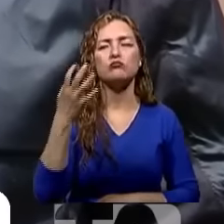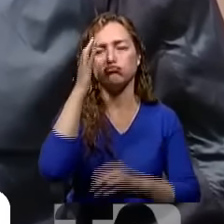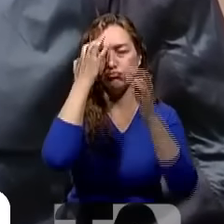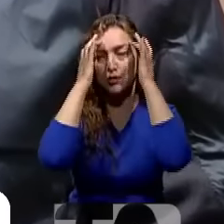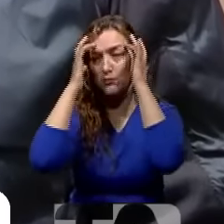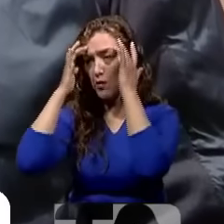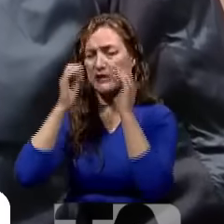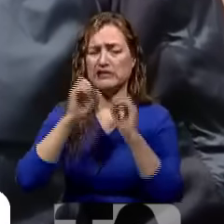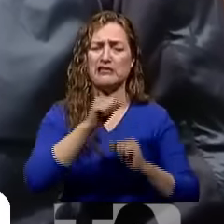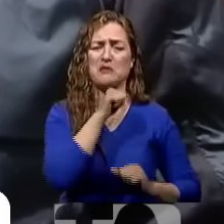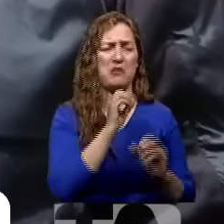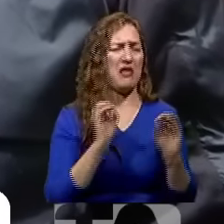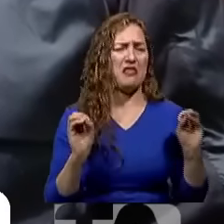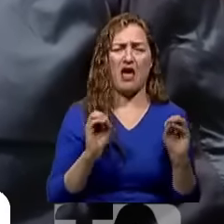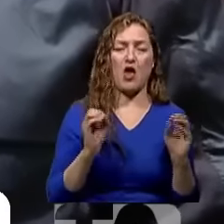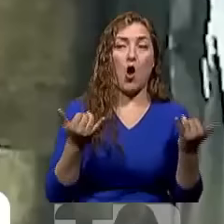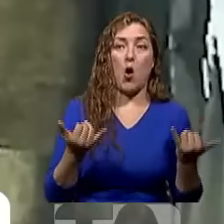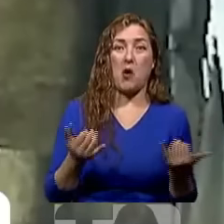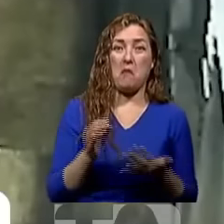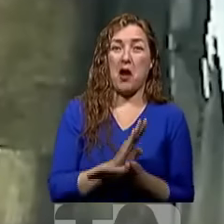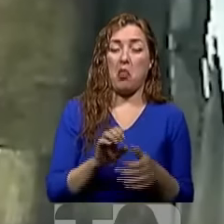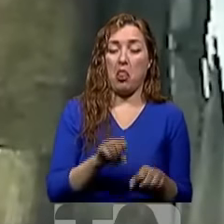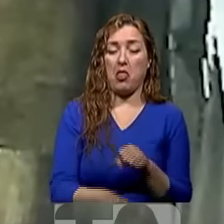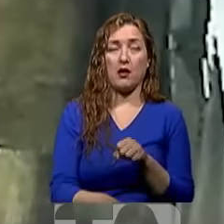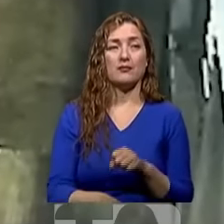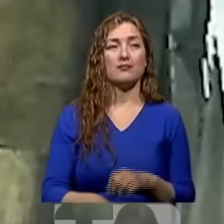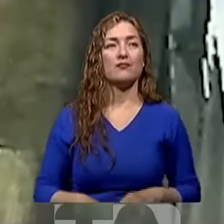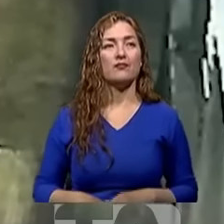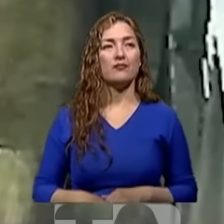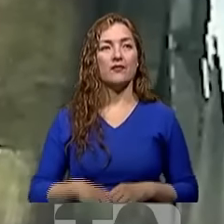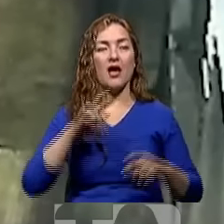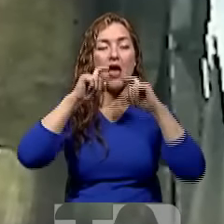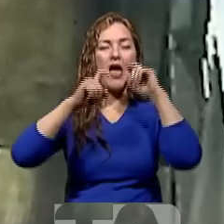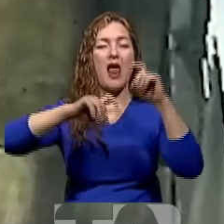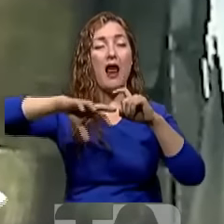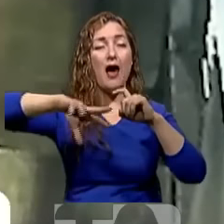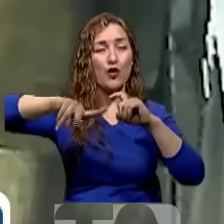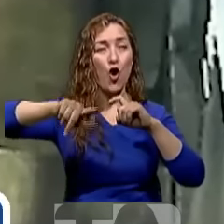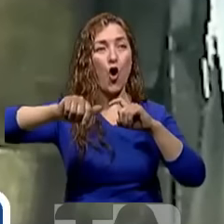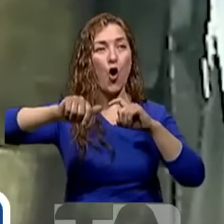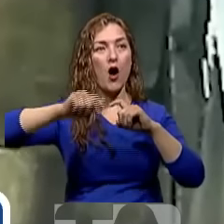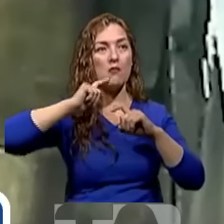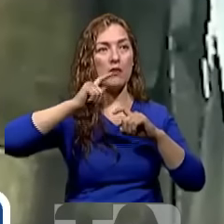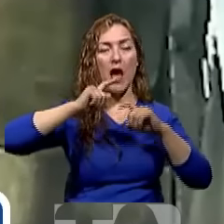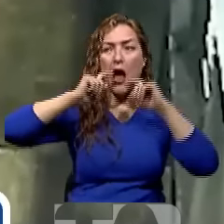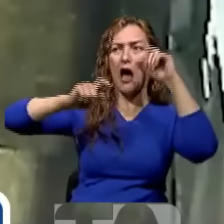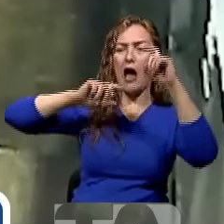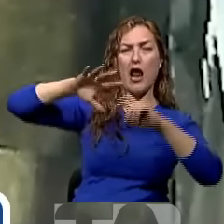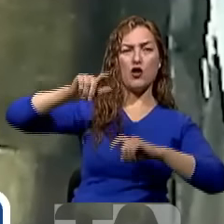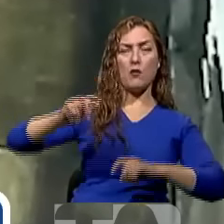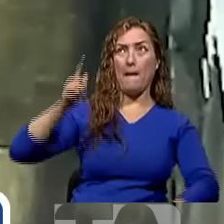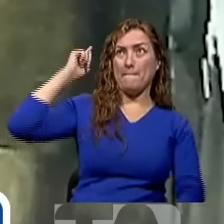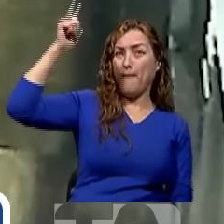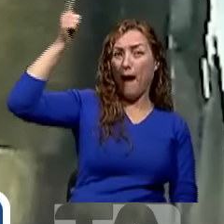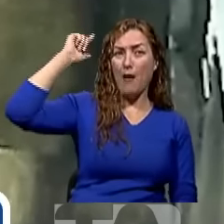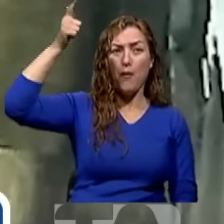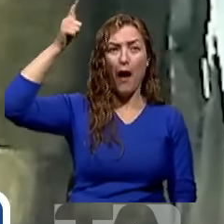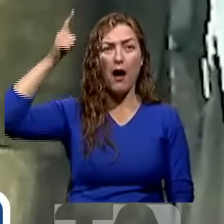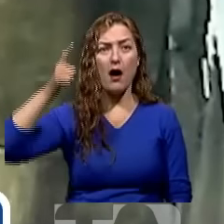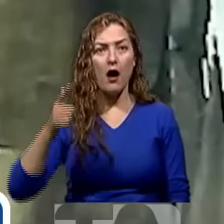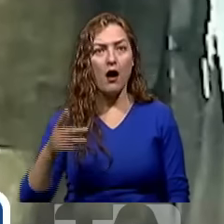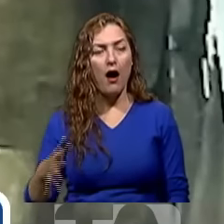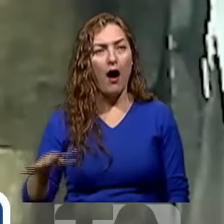delincuencia, nada. Está dañándose bastantísimo el barrio. Uno de los delincuentes respondió disparando al aire, lo que provocó pánico entre los